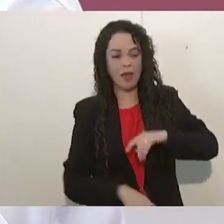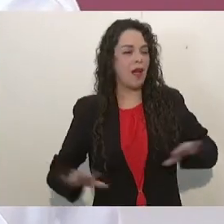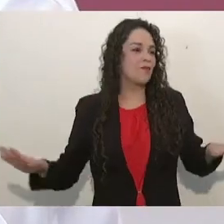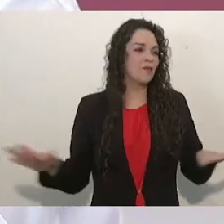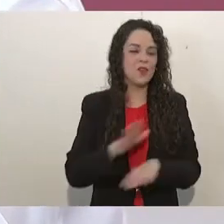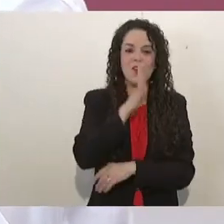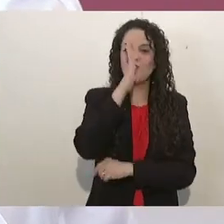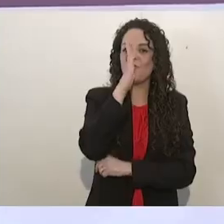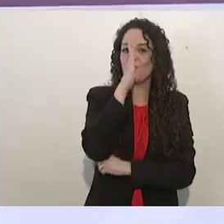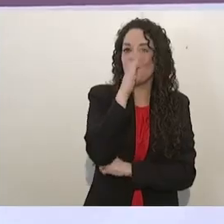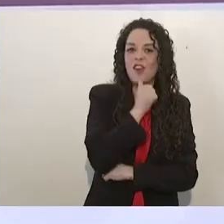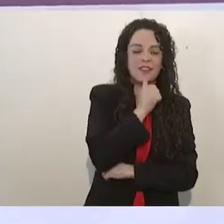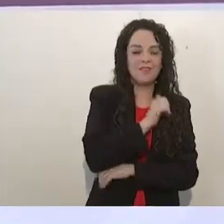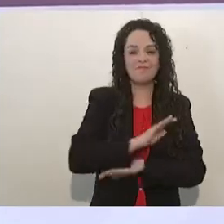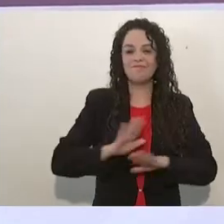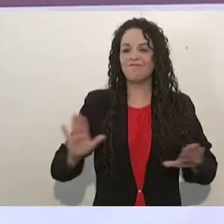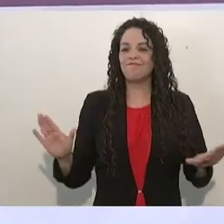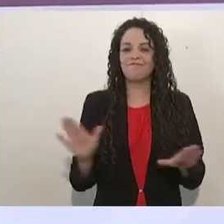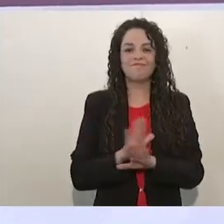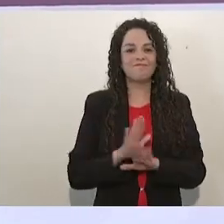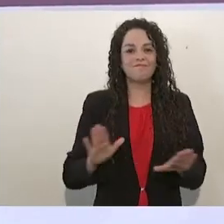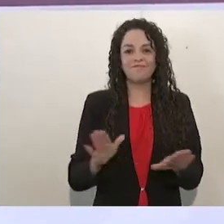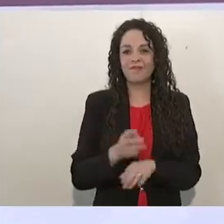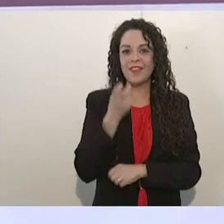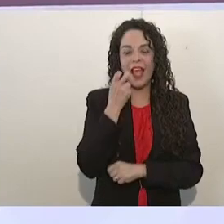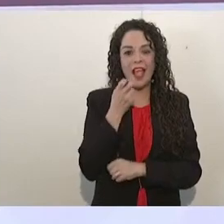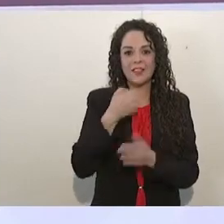ideales, esos principios, esos